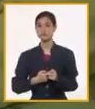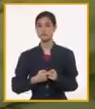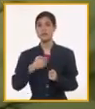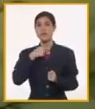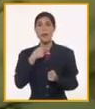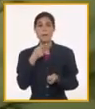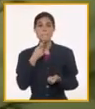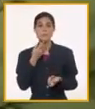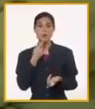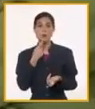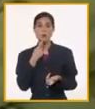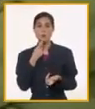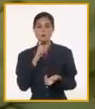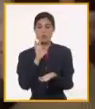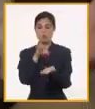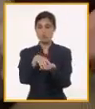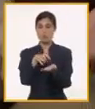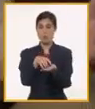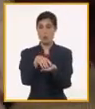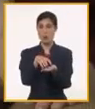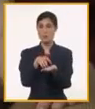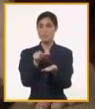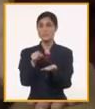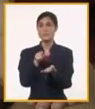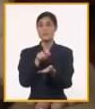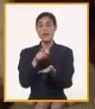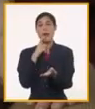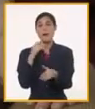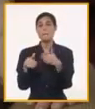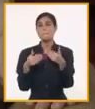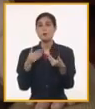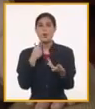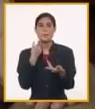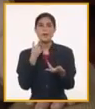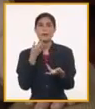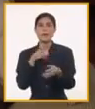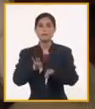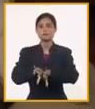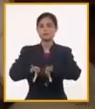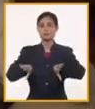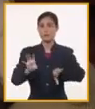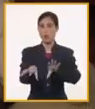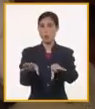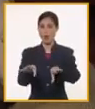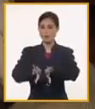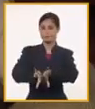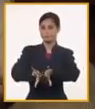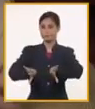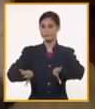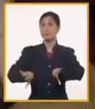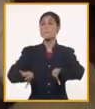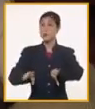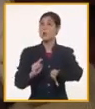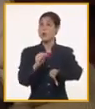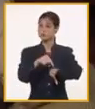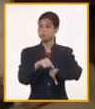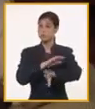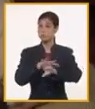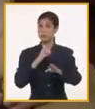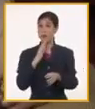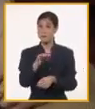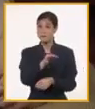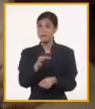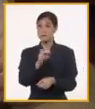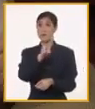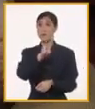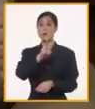barrio, porque por la división política que había, administrativa, era un barrio de Vuelta. Y tenía muchos vínculos también con